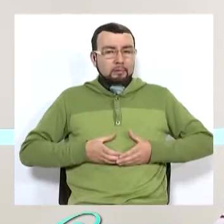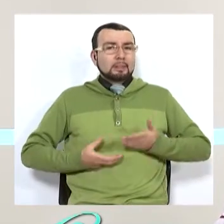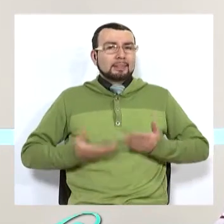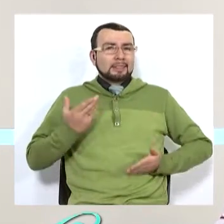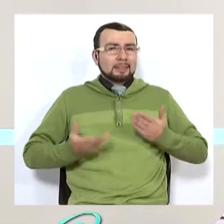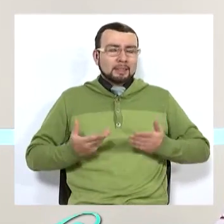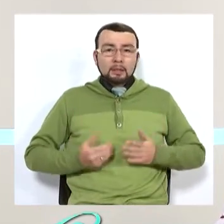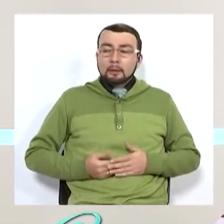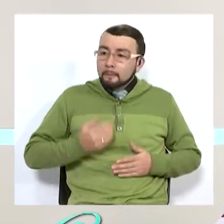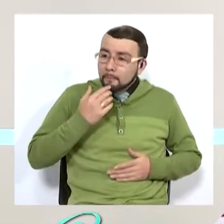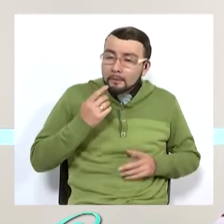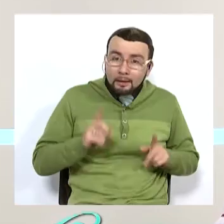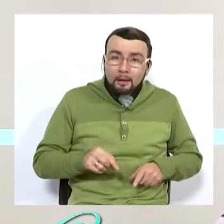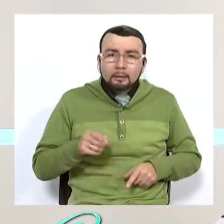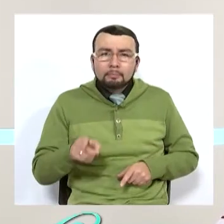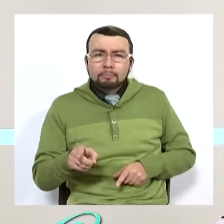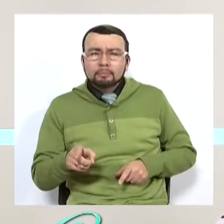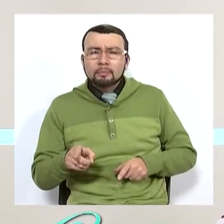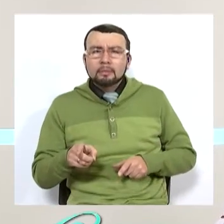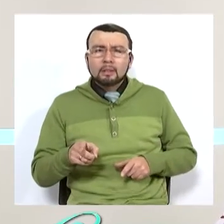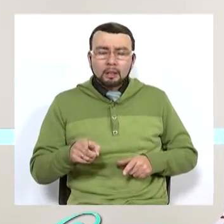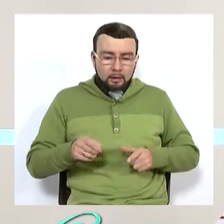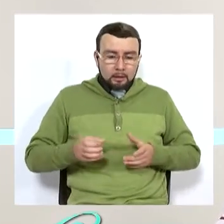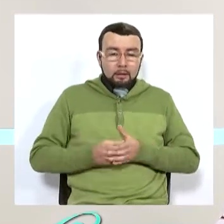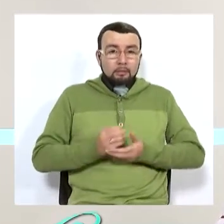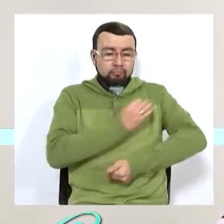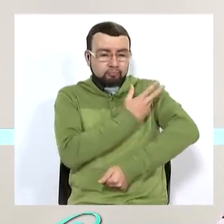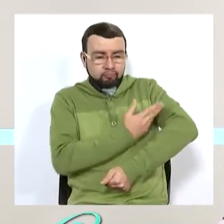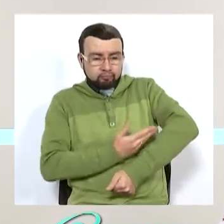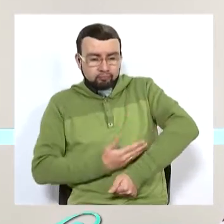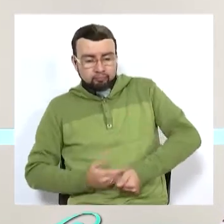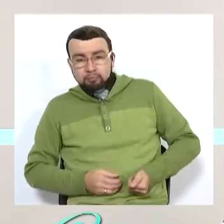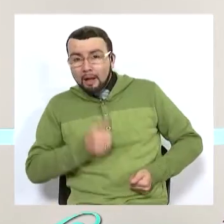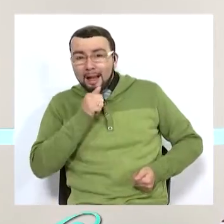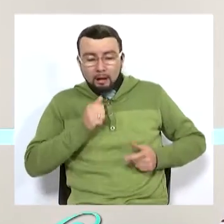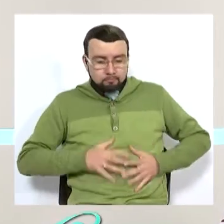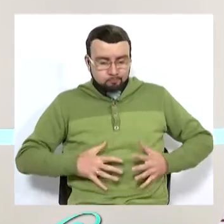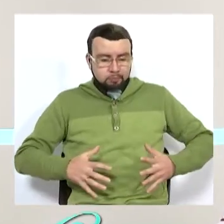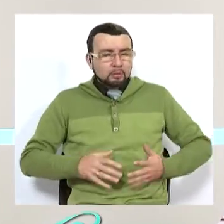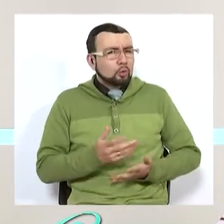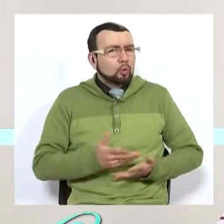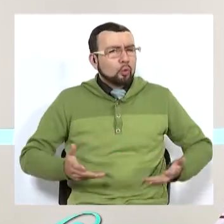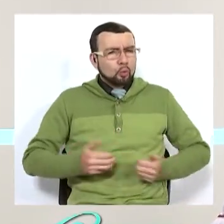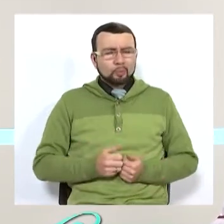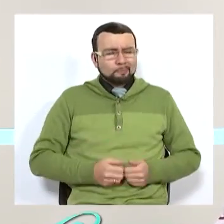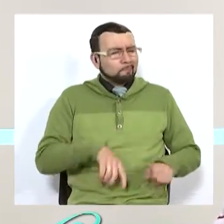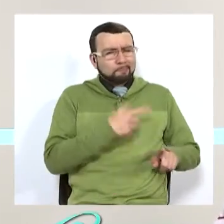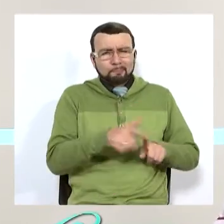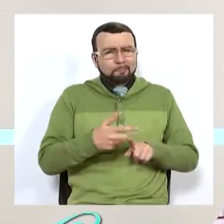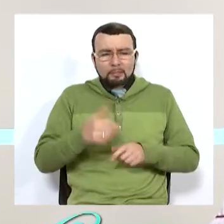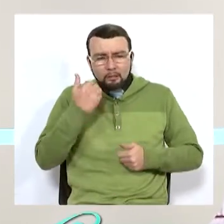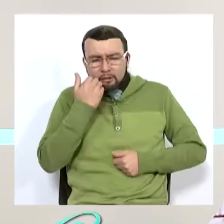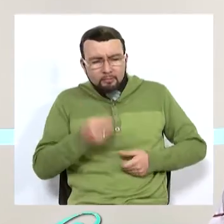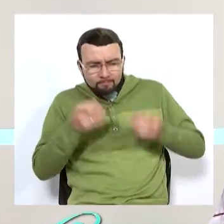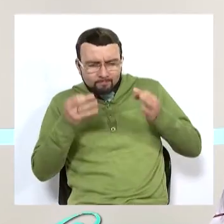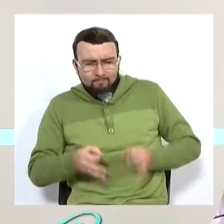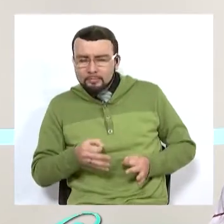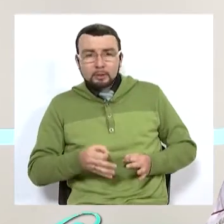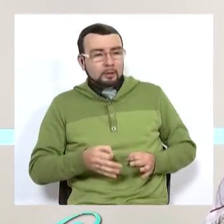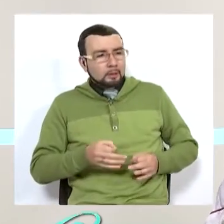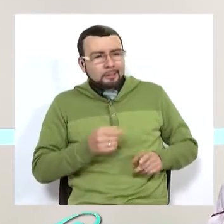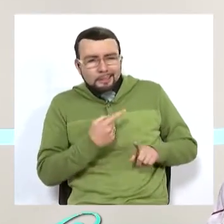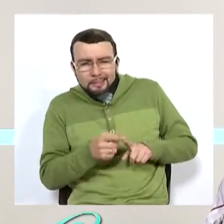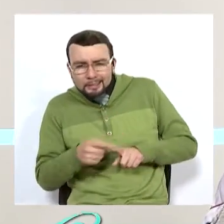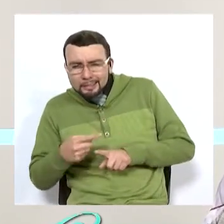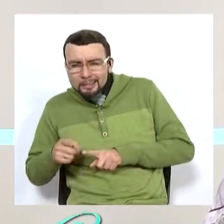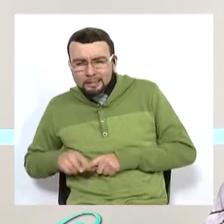Y las estructuras vasculares y linfáticas, entonces cualquier patología de estas estructuras nos puede